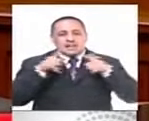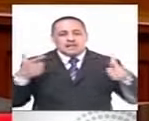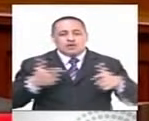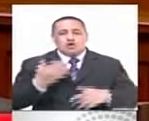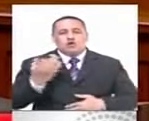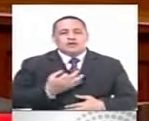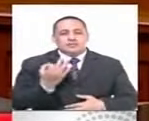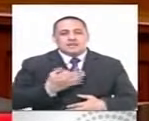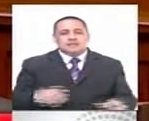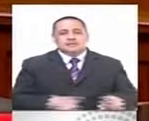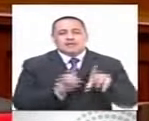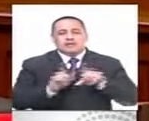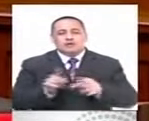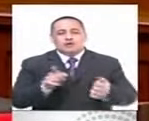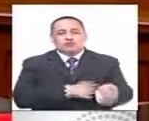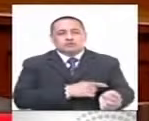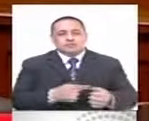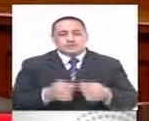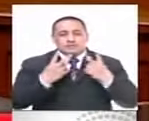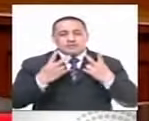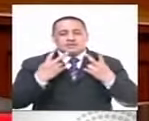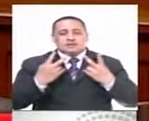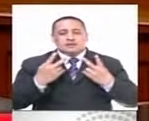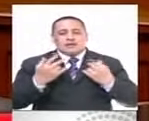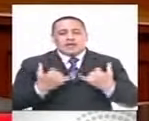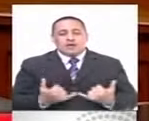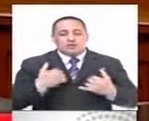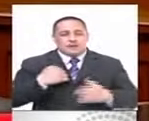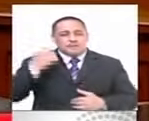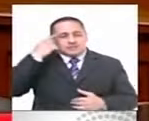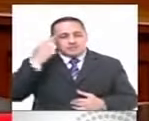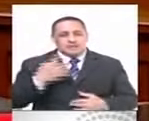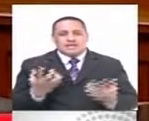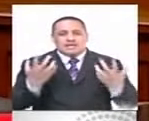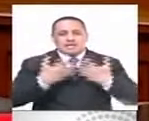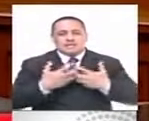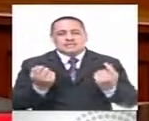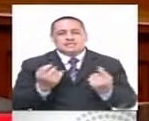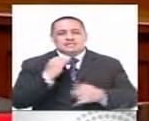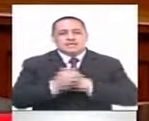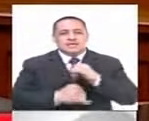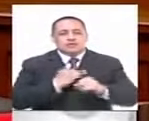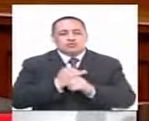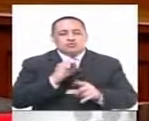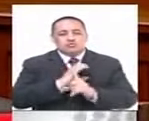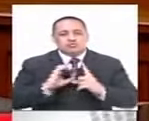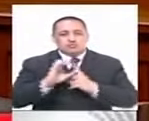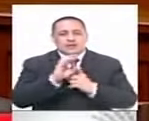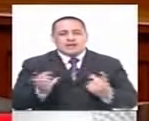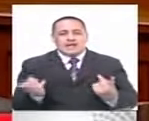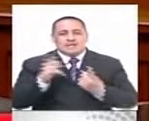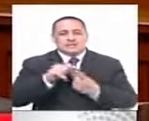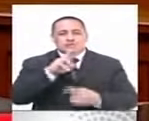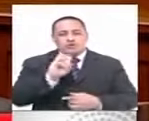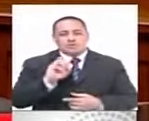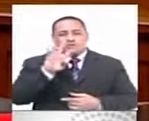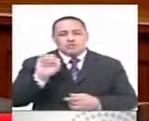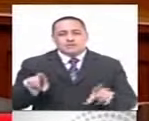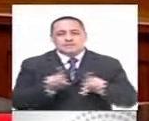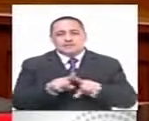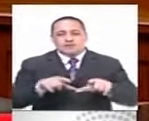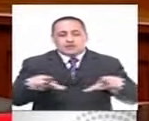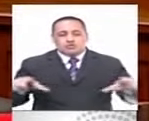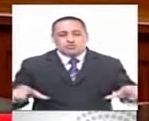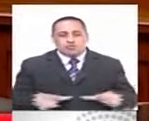Originarias, tradición oral e intercultural, al 2040 y la plataforma